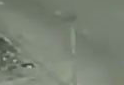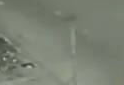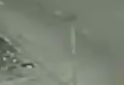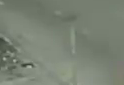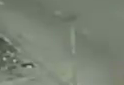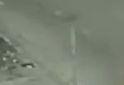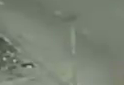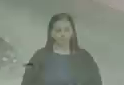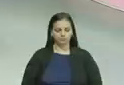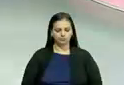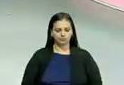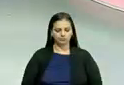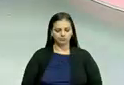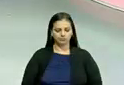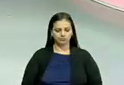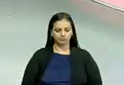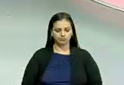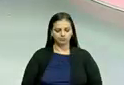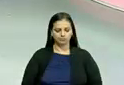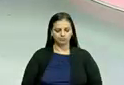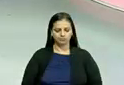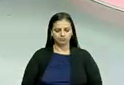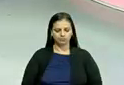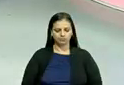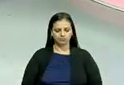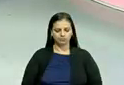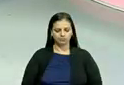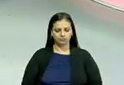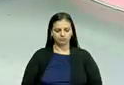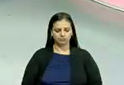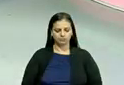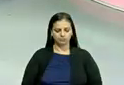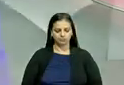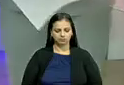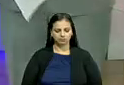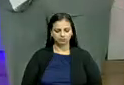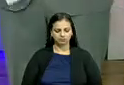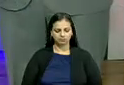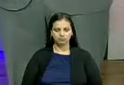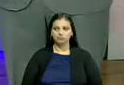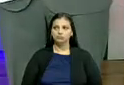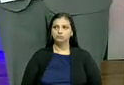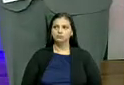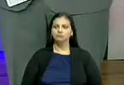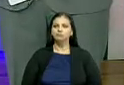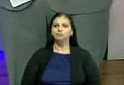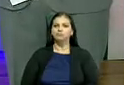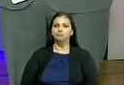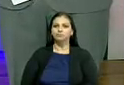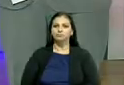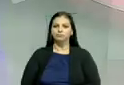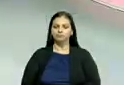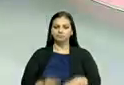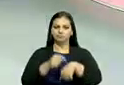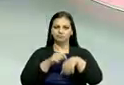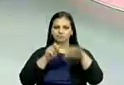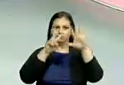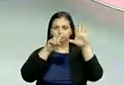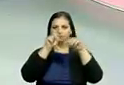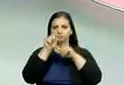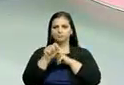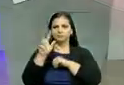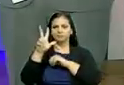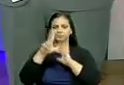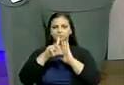y a esta hora de la mañana josé luís y amables televidentes cuando son las siete de la mañana con tres minutos qué te parece si salimos